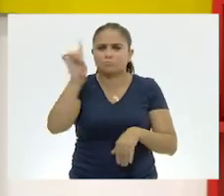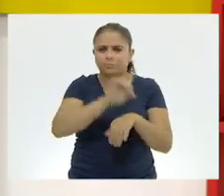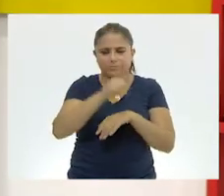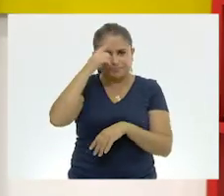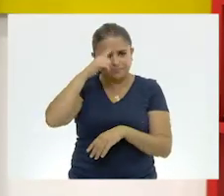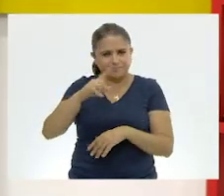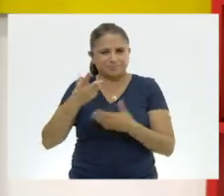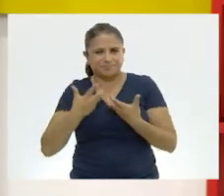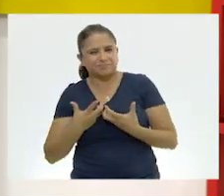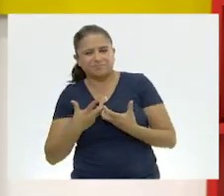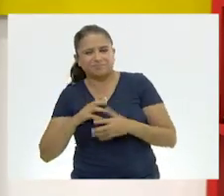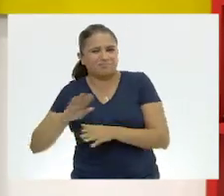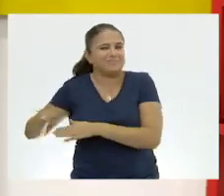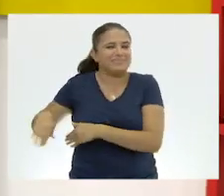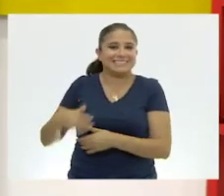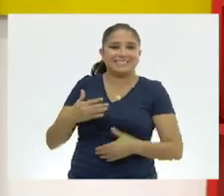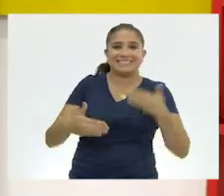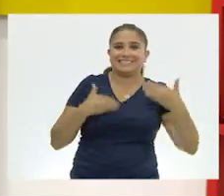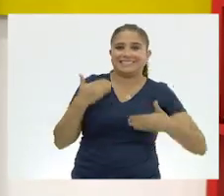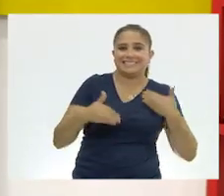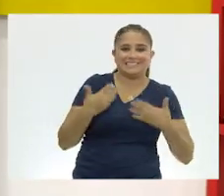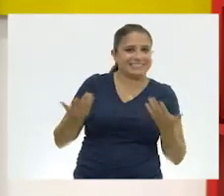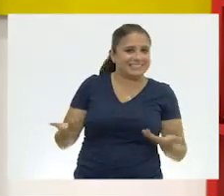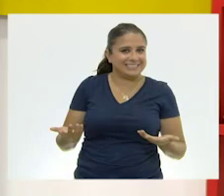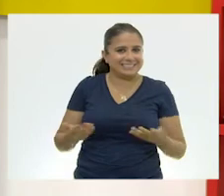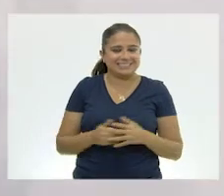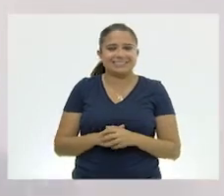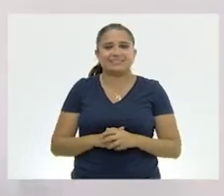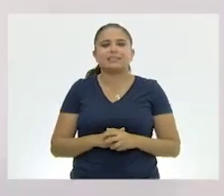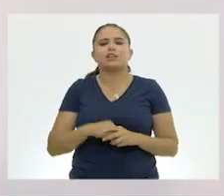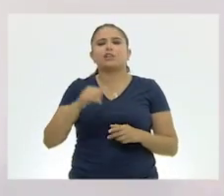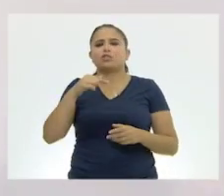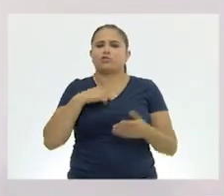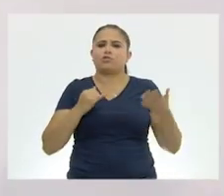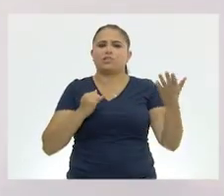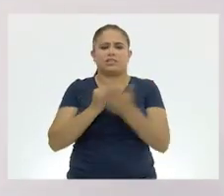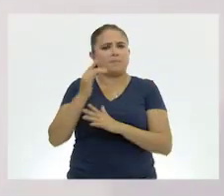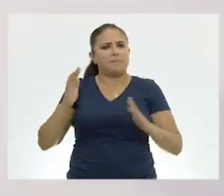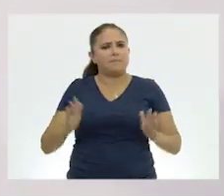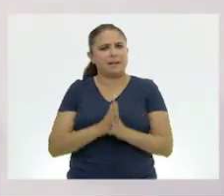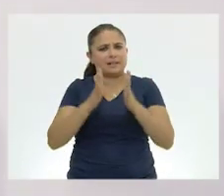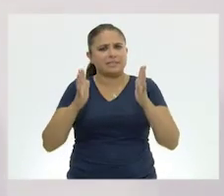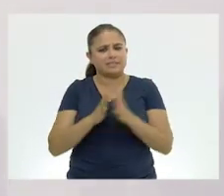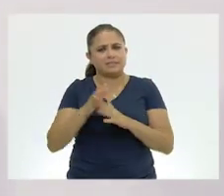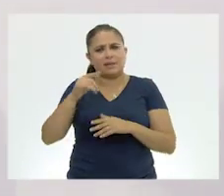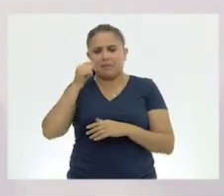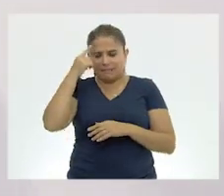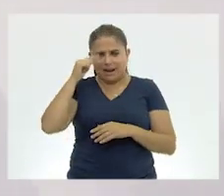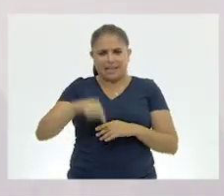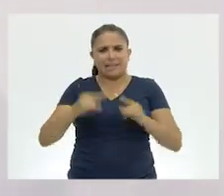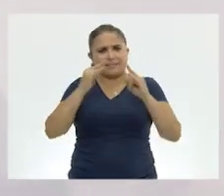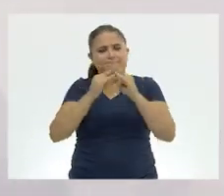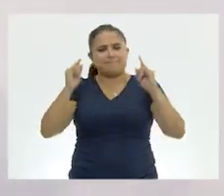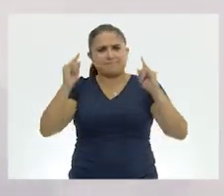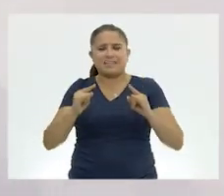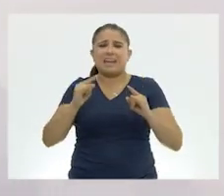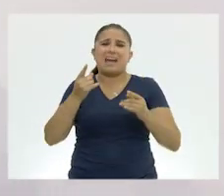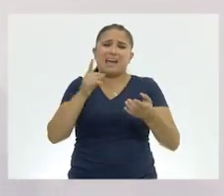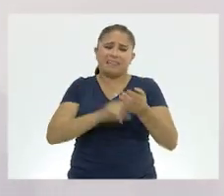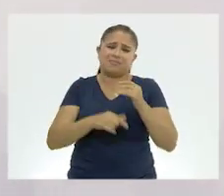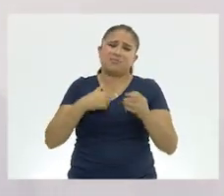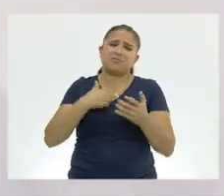para dejar un estado aflictivo y sentirte en bienestar? Yo decidí participar en el acantonamiento, aunque estaba